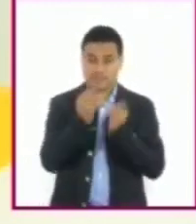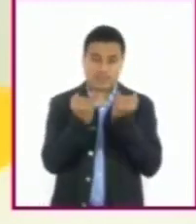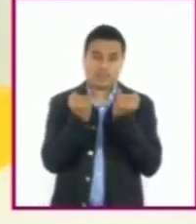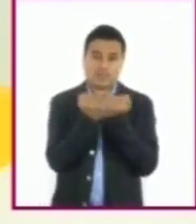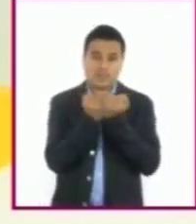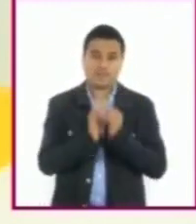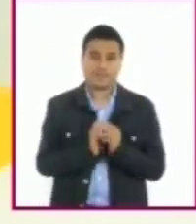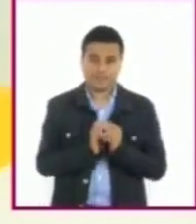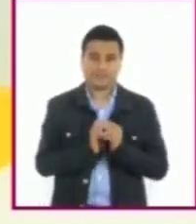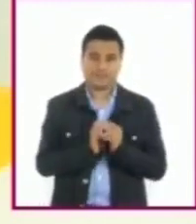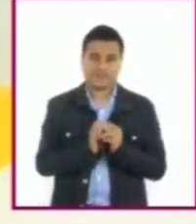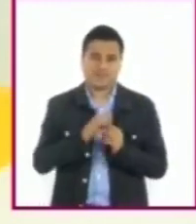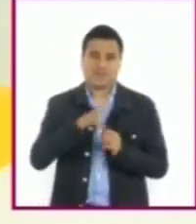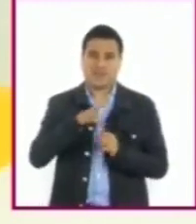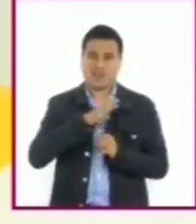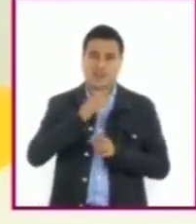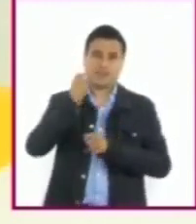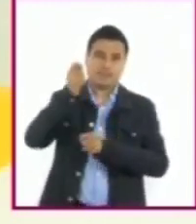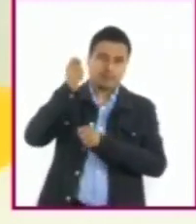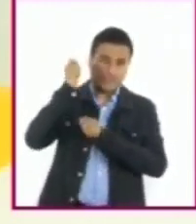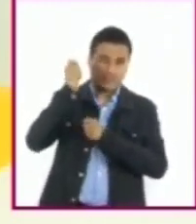el turismo, entre otras.